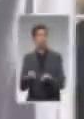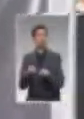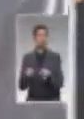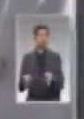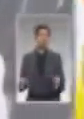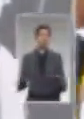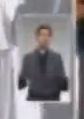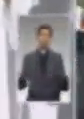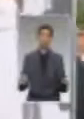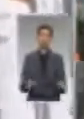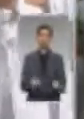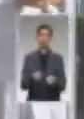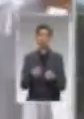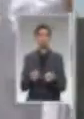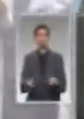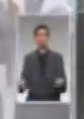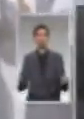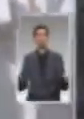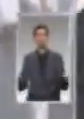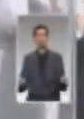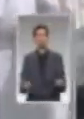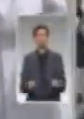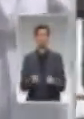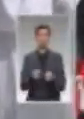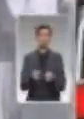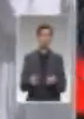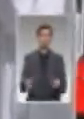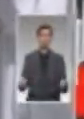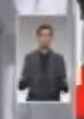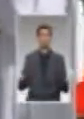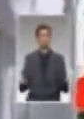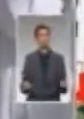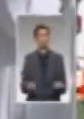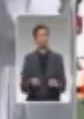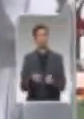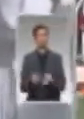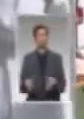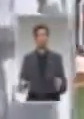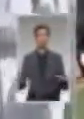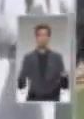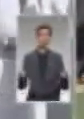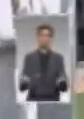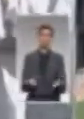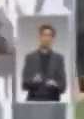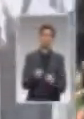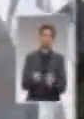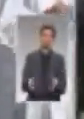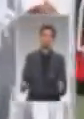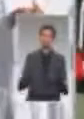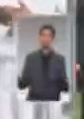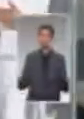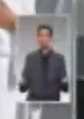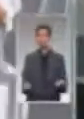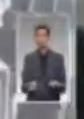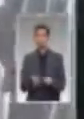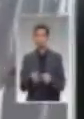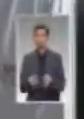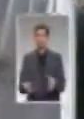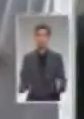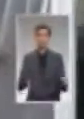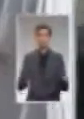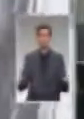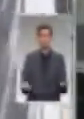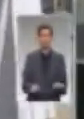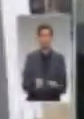necesario, pero hay momentos que van a ser necesariamente largos, inevitablemente largos, como por ejemplo el momento de la comunión, porque está